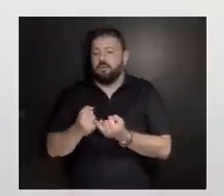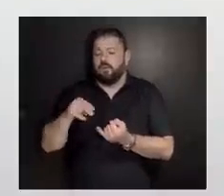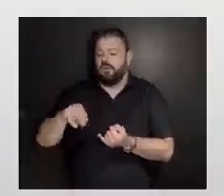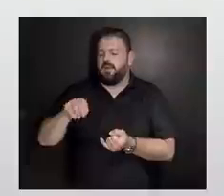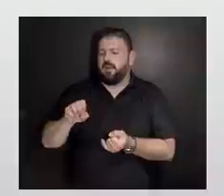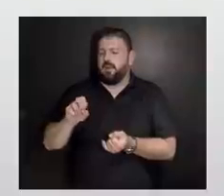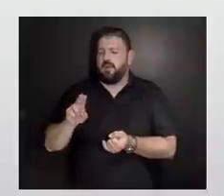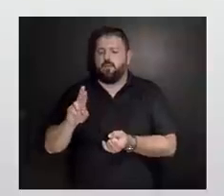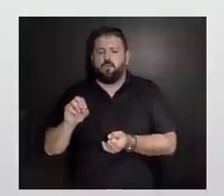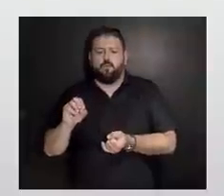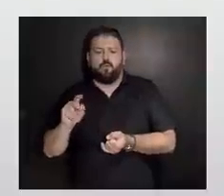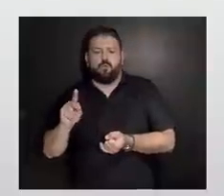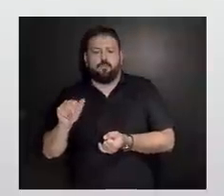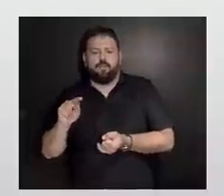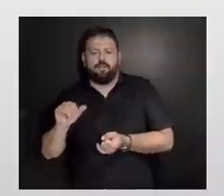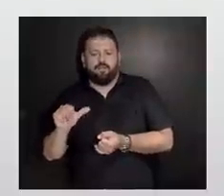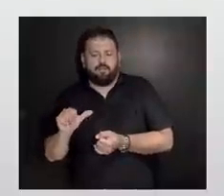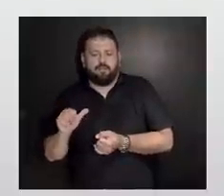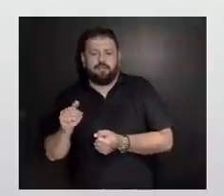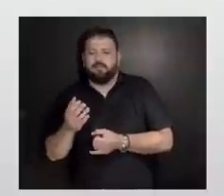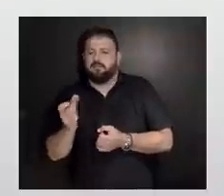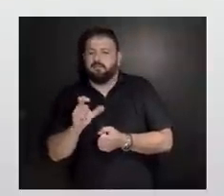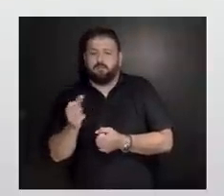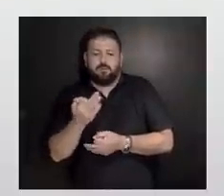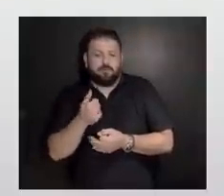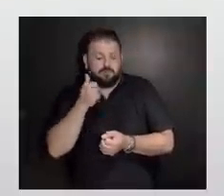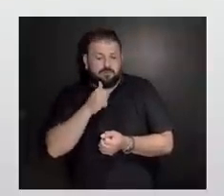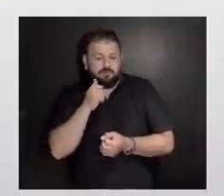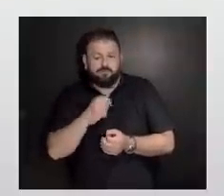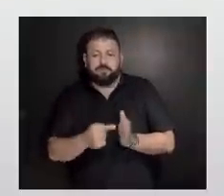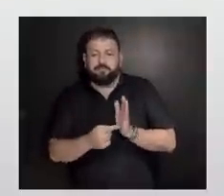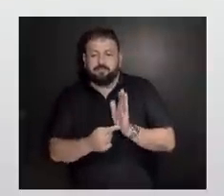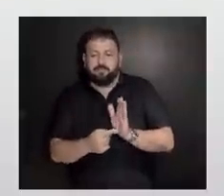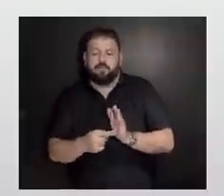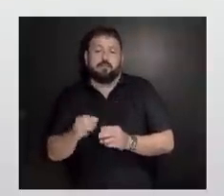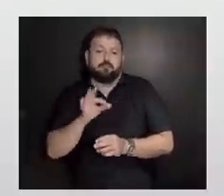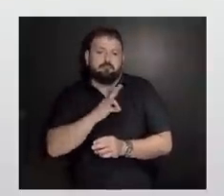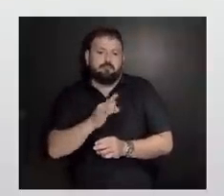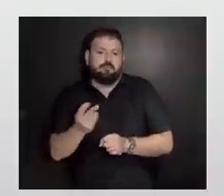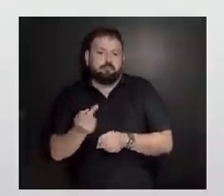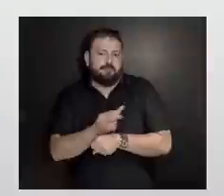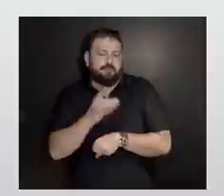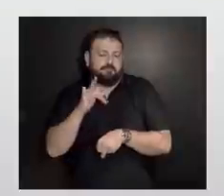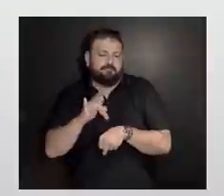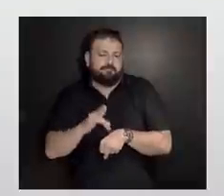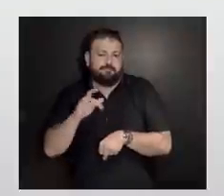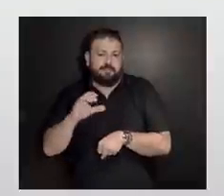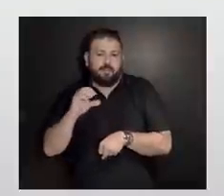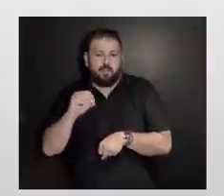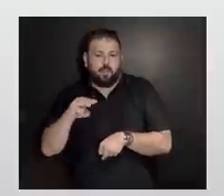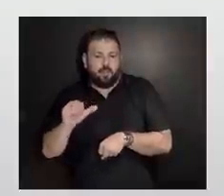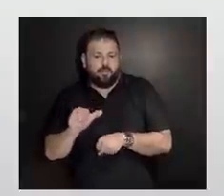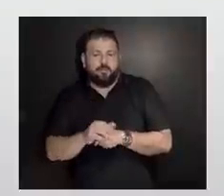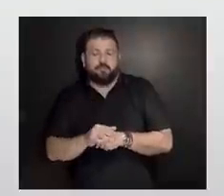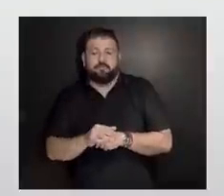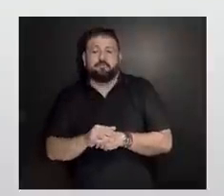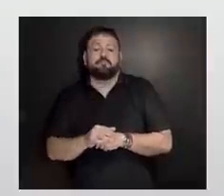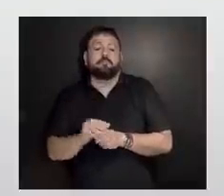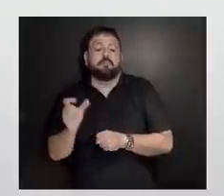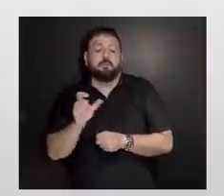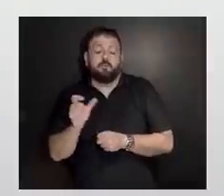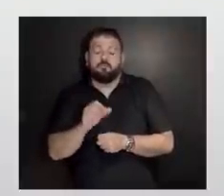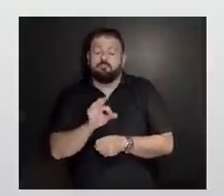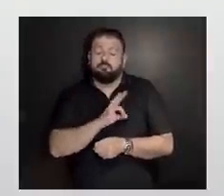hay alteraciones mentales, en casos graves, como les mencionaba, coma. En el caso de las alteraciones mentales, se refiere a que,